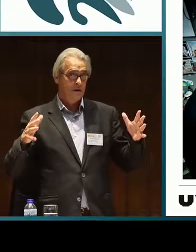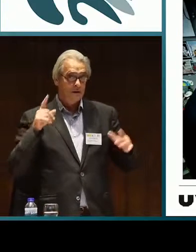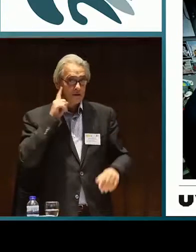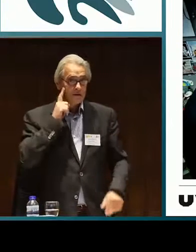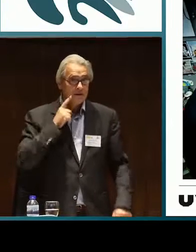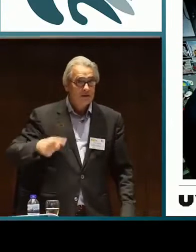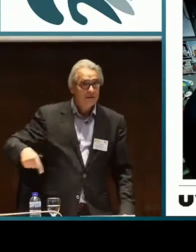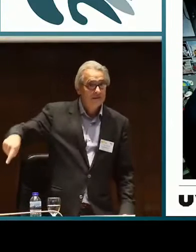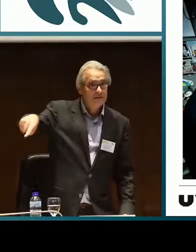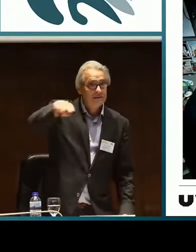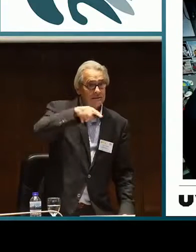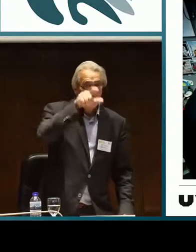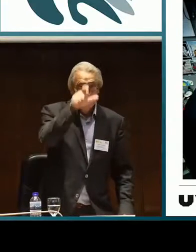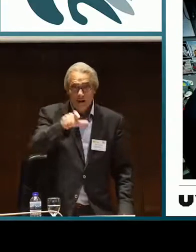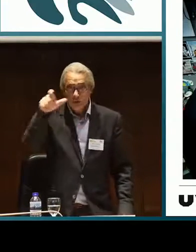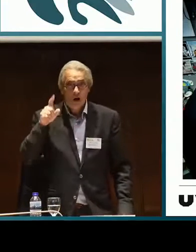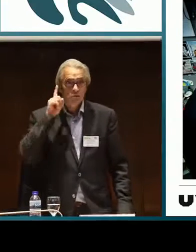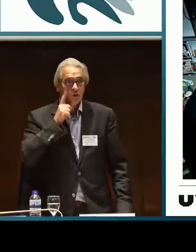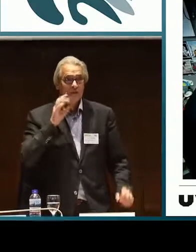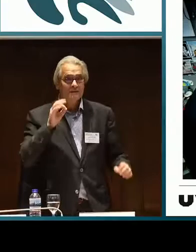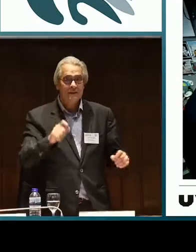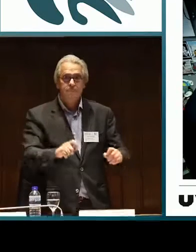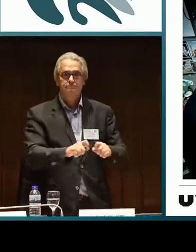encontramos bastante importante es que